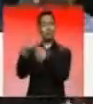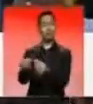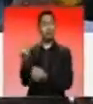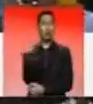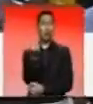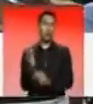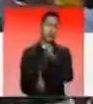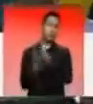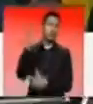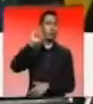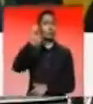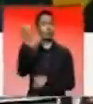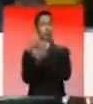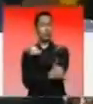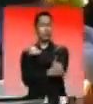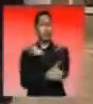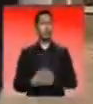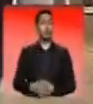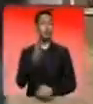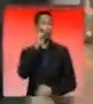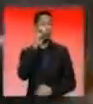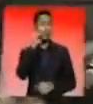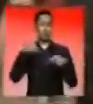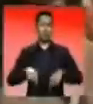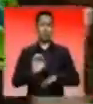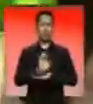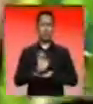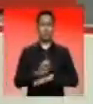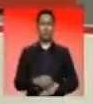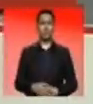y la promoción del turismo nacional.